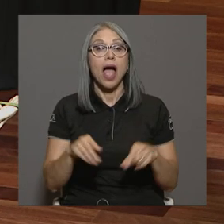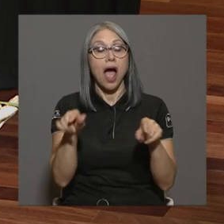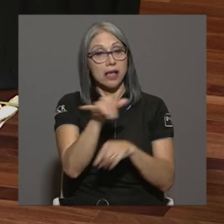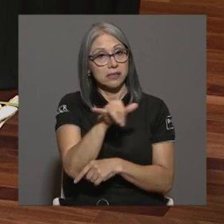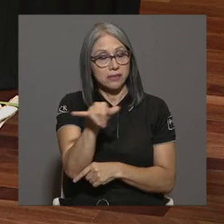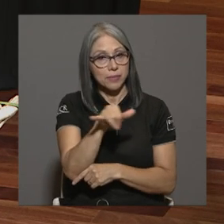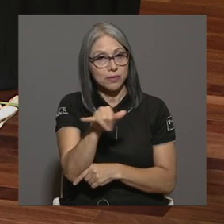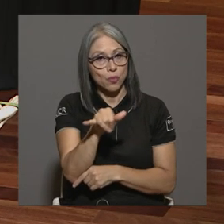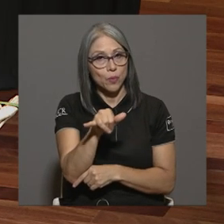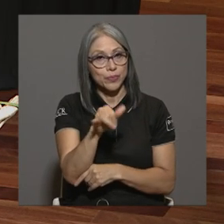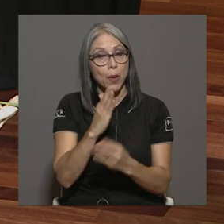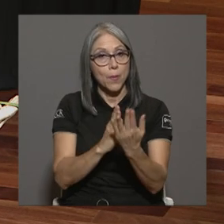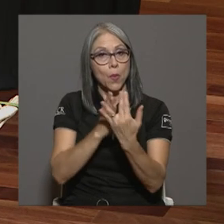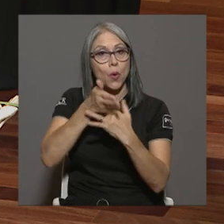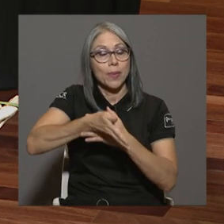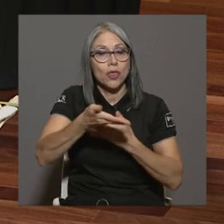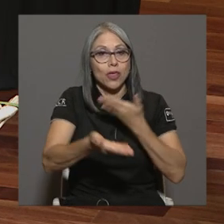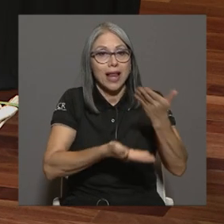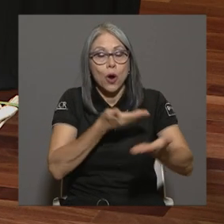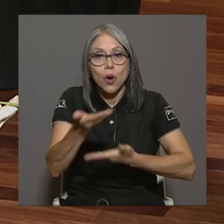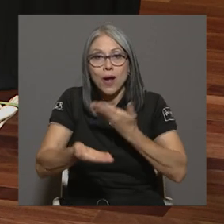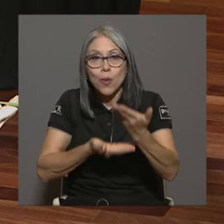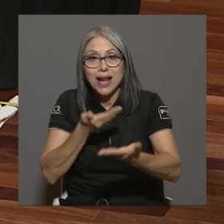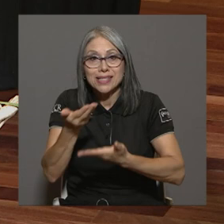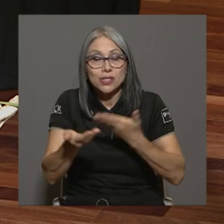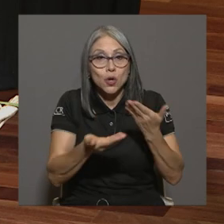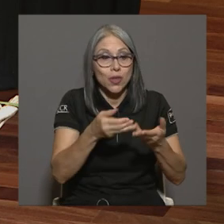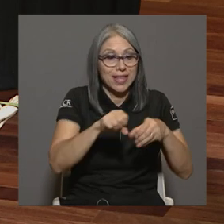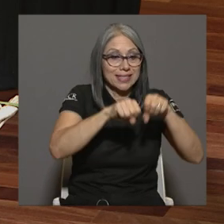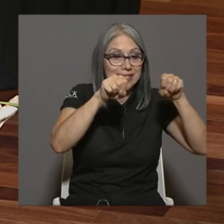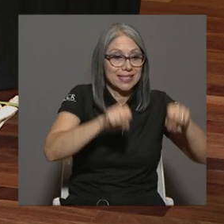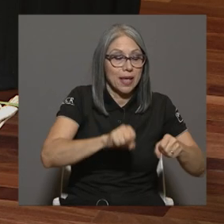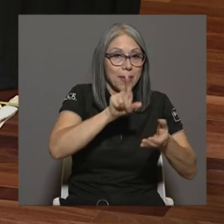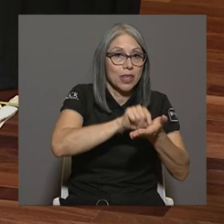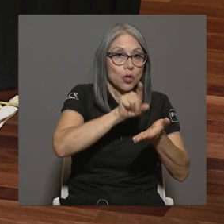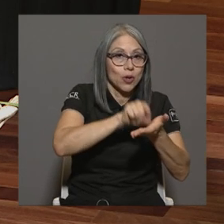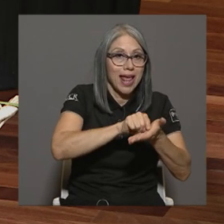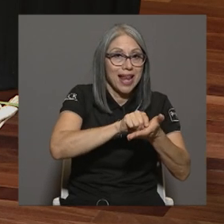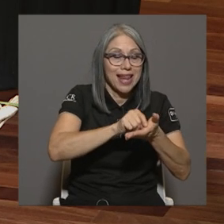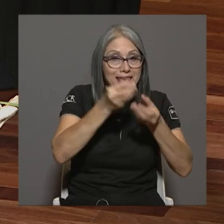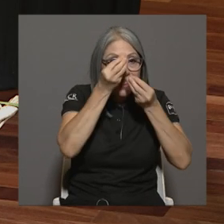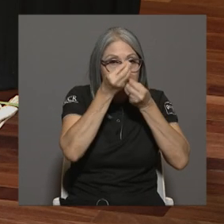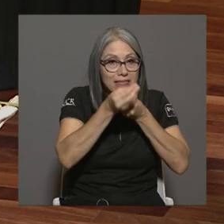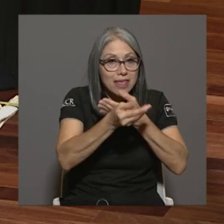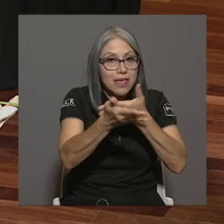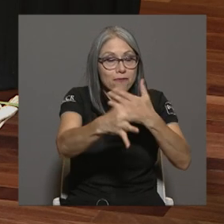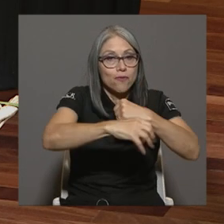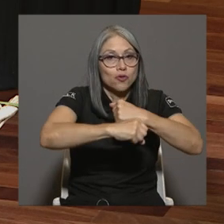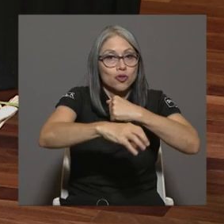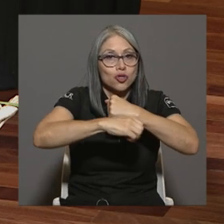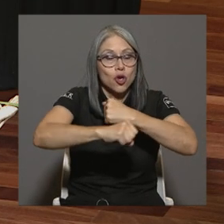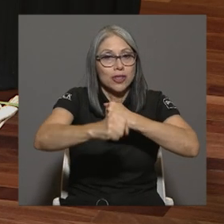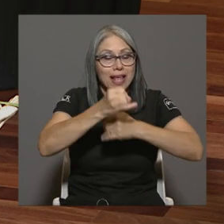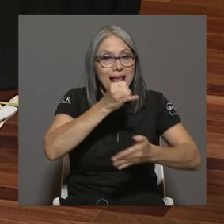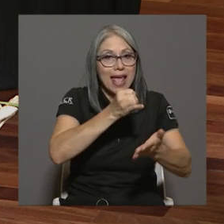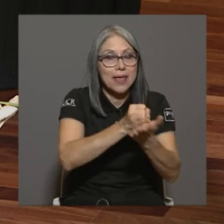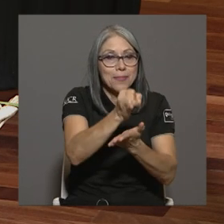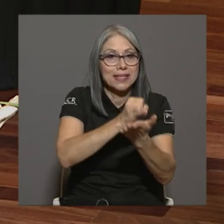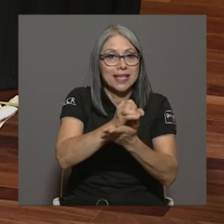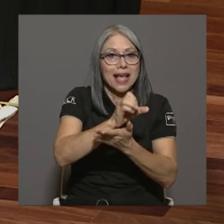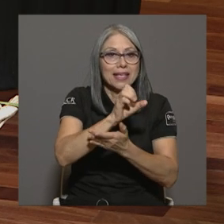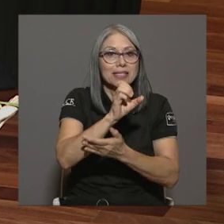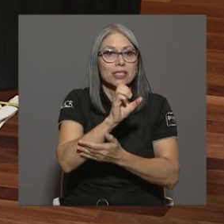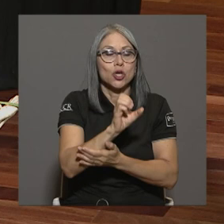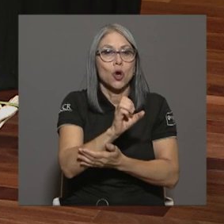Asimismo, por medio de la colaboración entre el Sistema Editorial y de Difusión de la Investigación, CIEDIN, y el